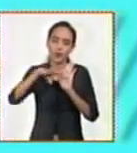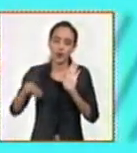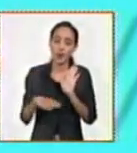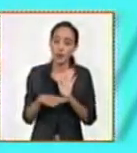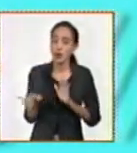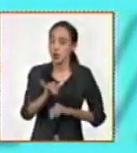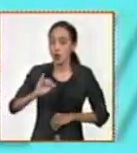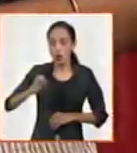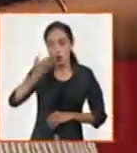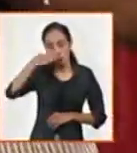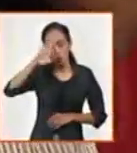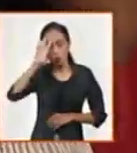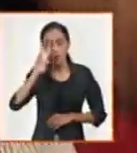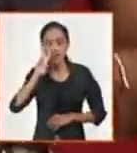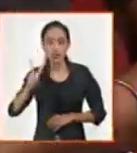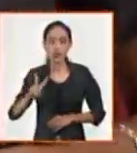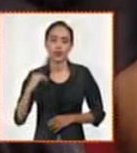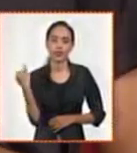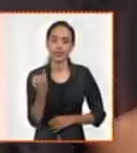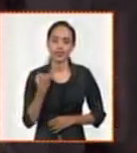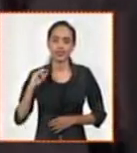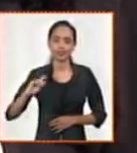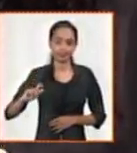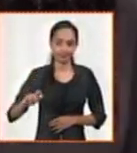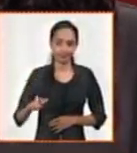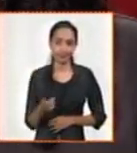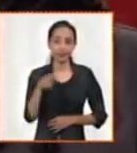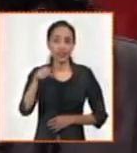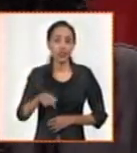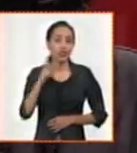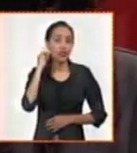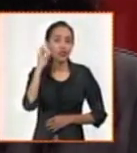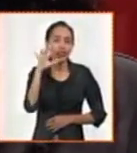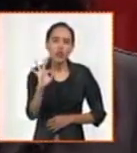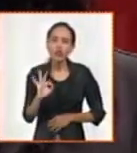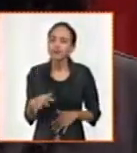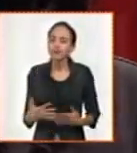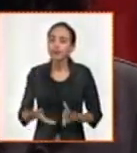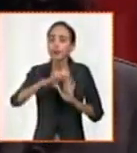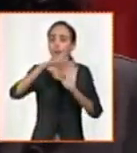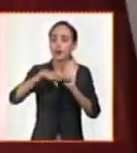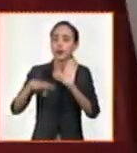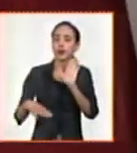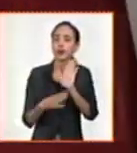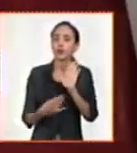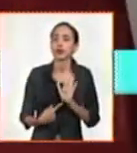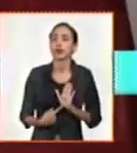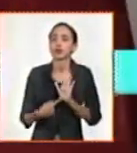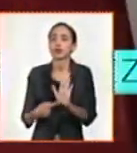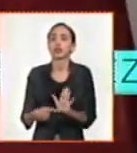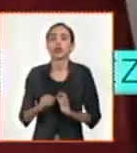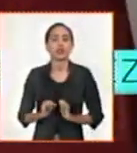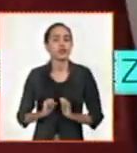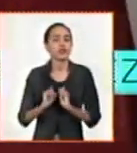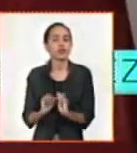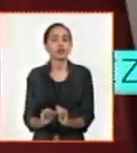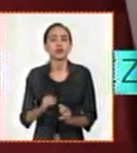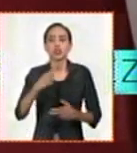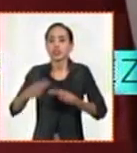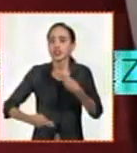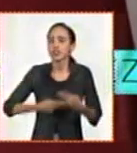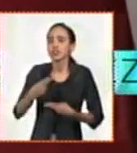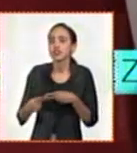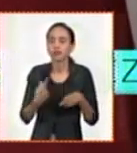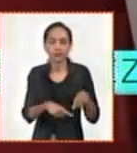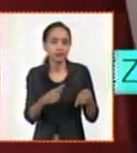por Cubavisión Internacional. Esto es Con Filo, un espacio para mostrar con todos los matices, las noticias, los hechos,